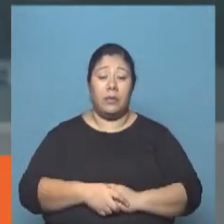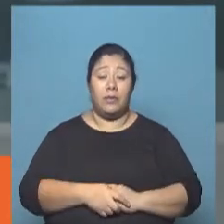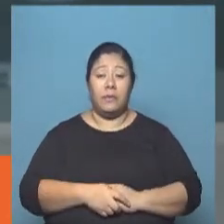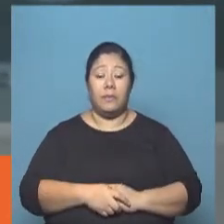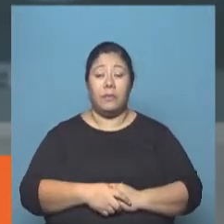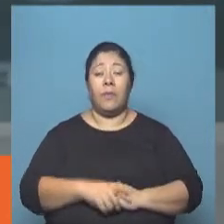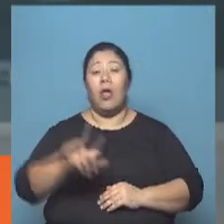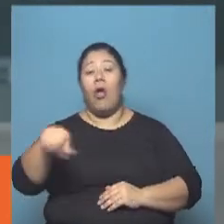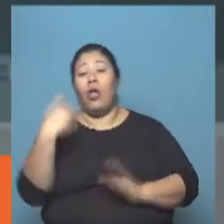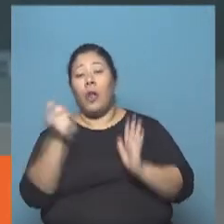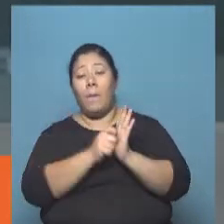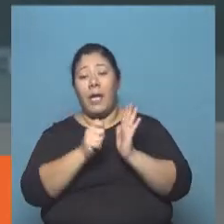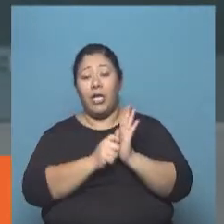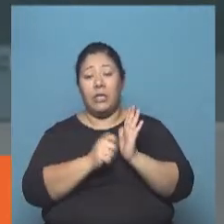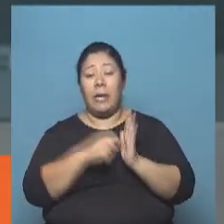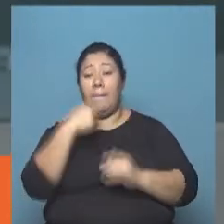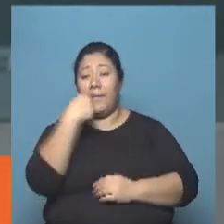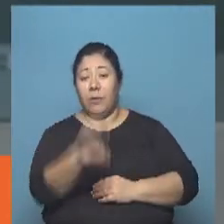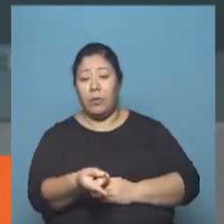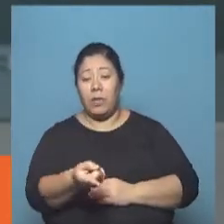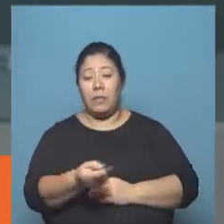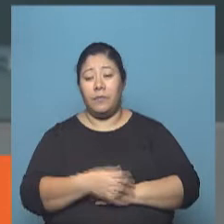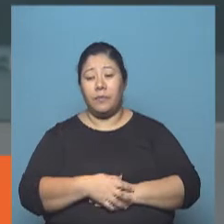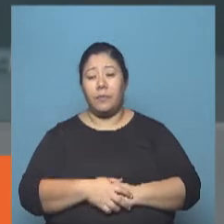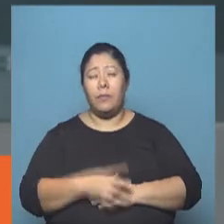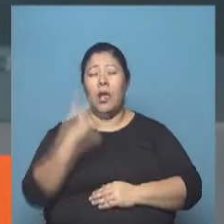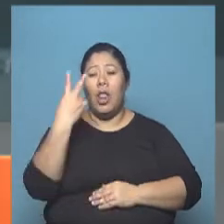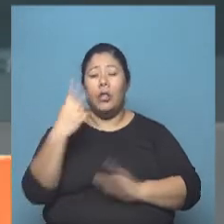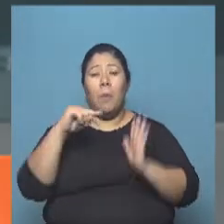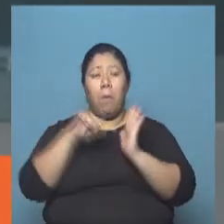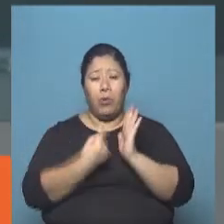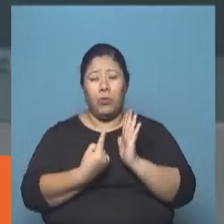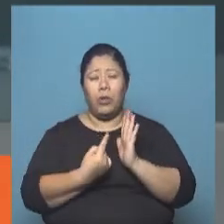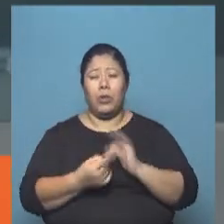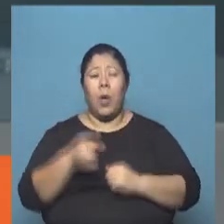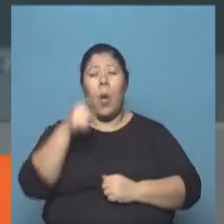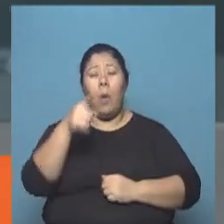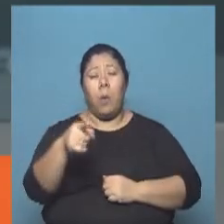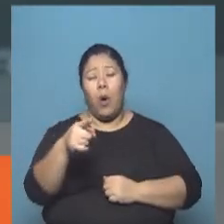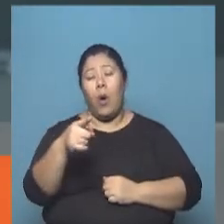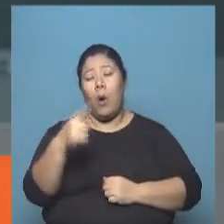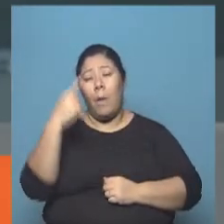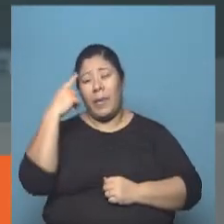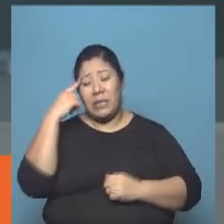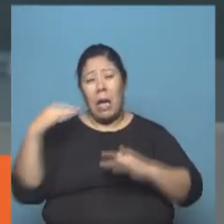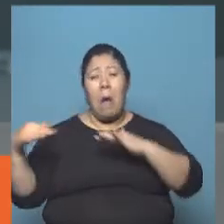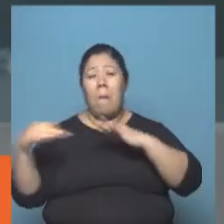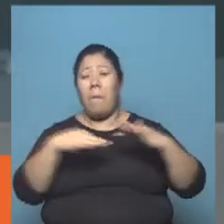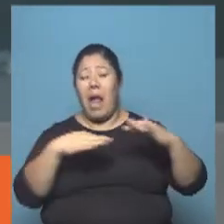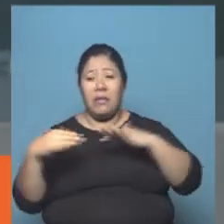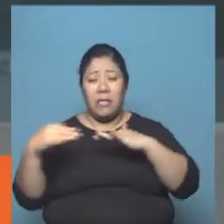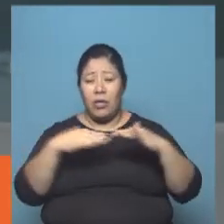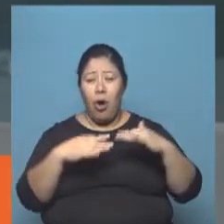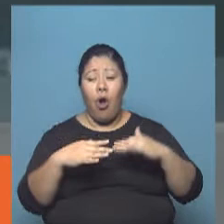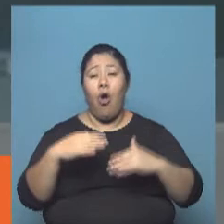acá, Marcelo. Bueno, para ahí, tío. Dos cositas. Una, ¿te imaginas un partido parecido al de Jamaica en Viña?